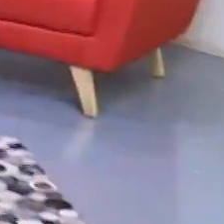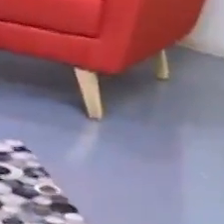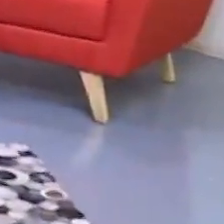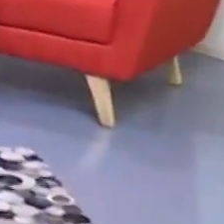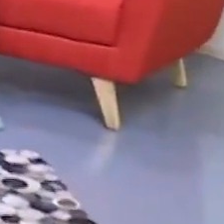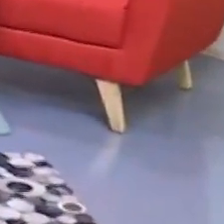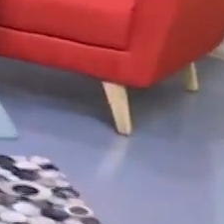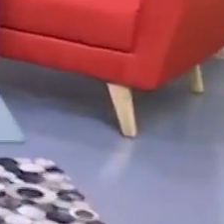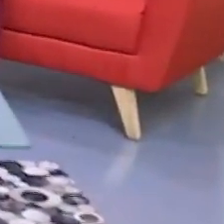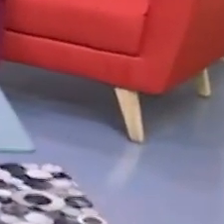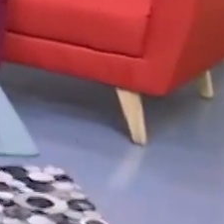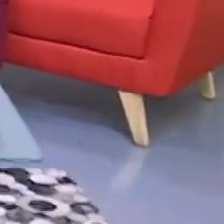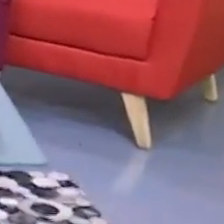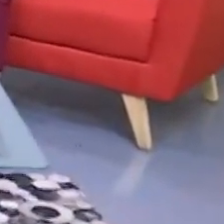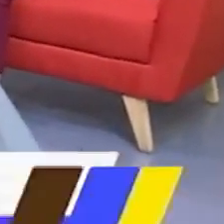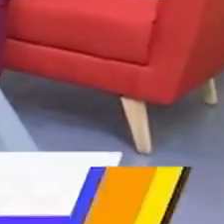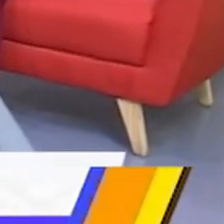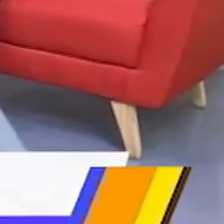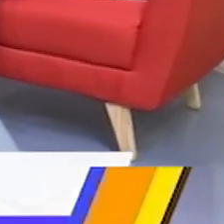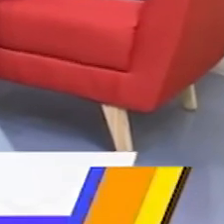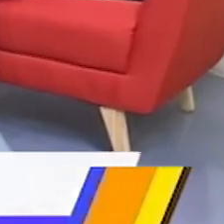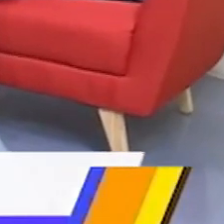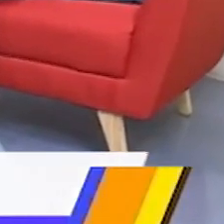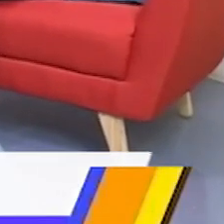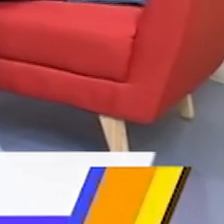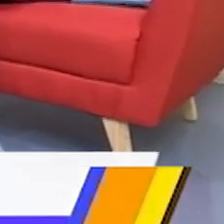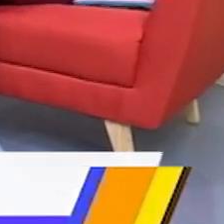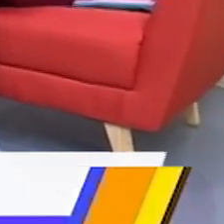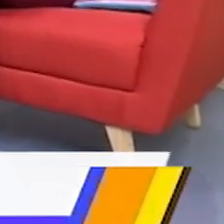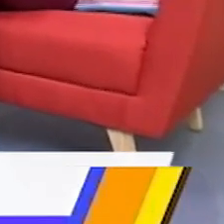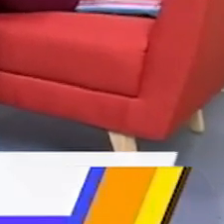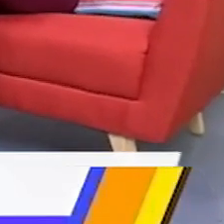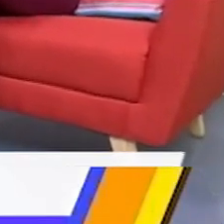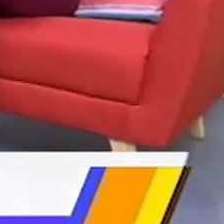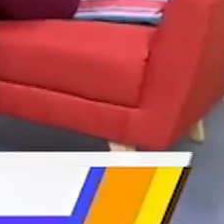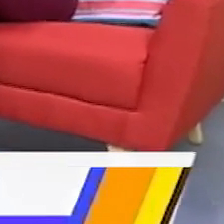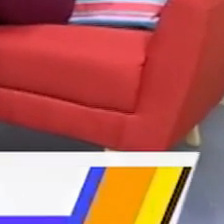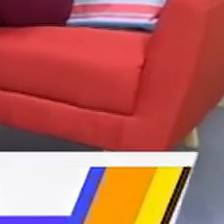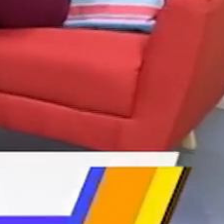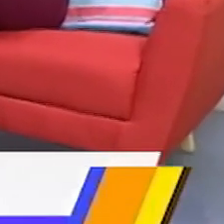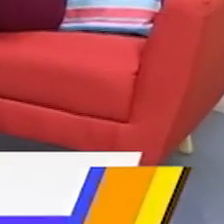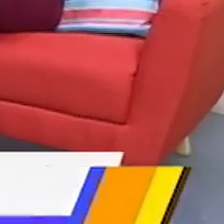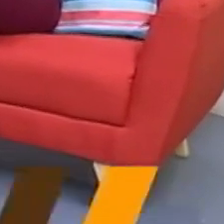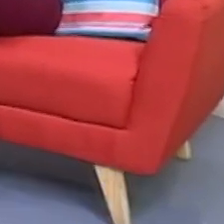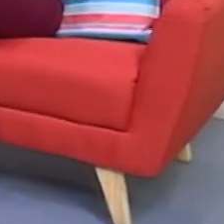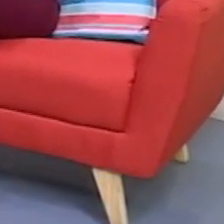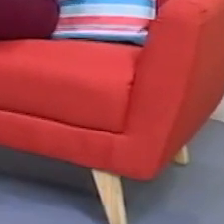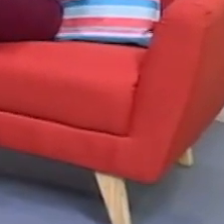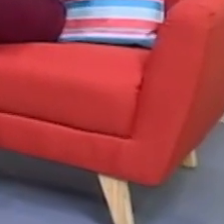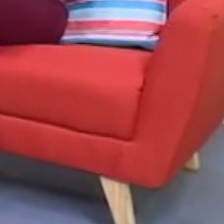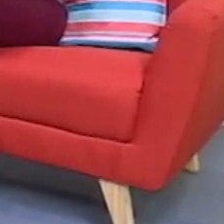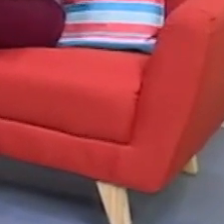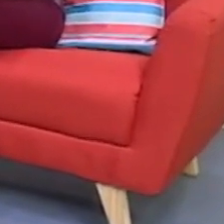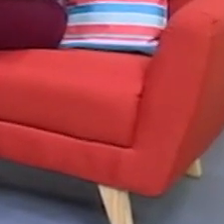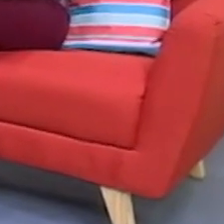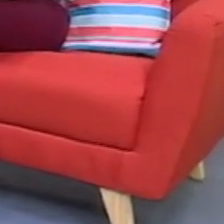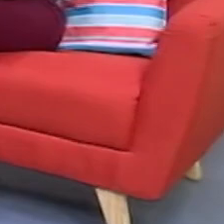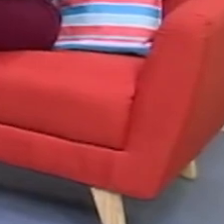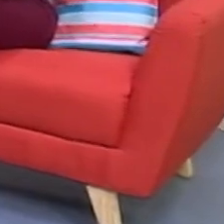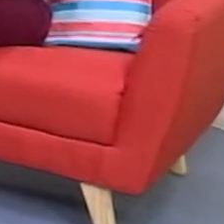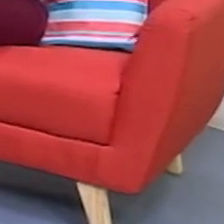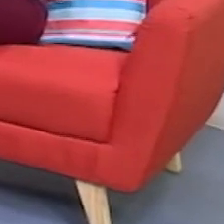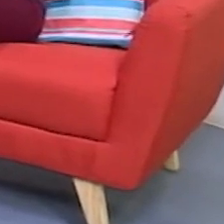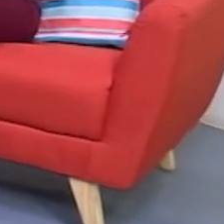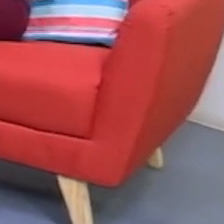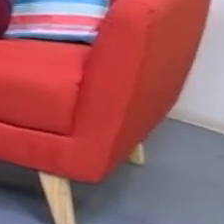producen ansiedad, pero en el embarazo es mucho más. De este tema estamos ya preparados para hablar. No se lo pierda este viernes en Café Nacional a